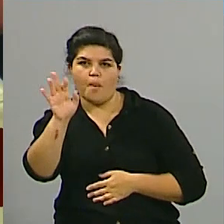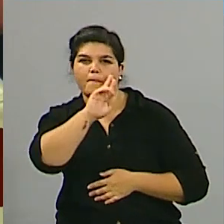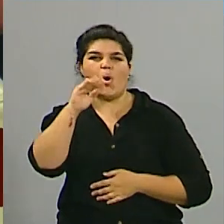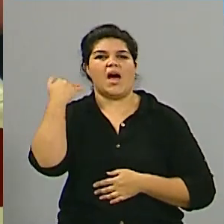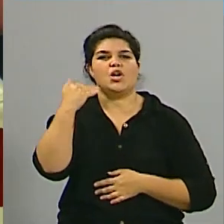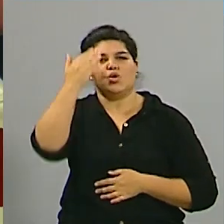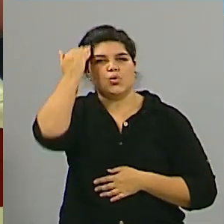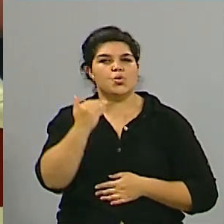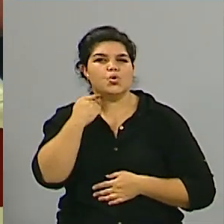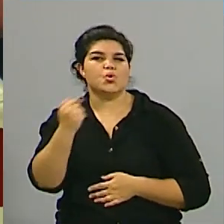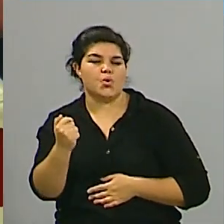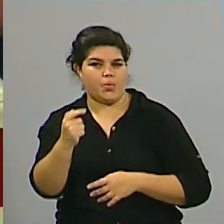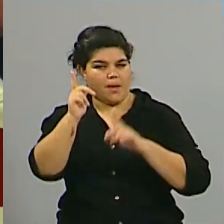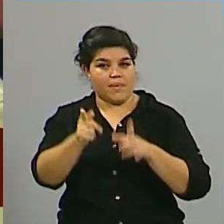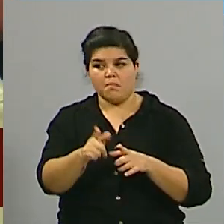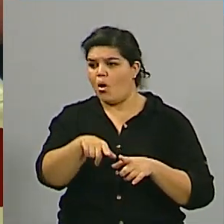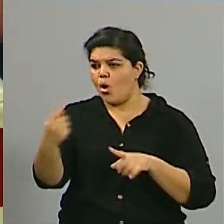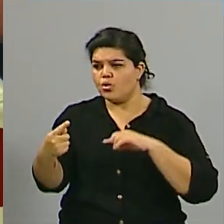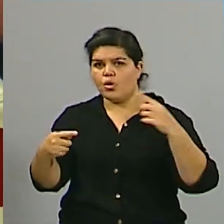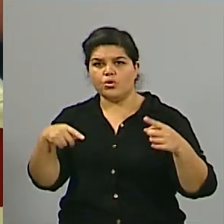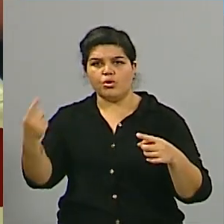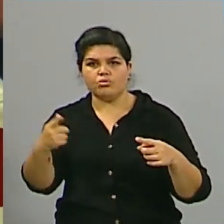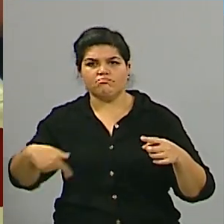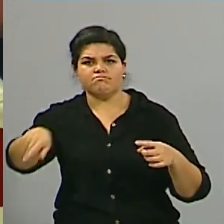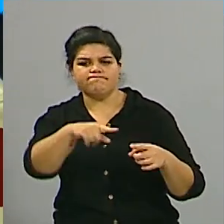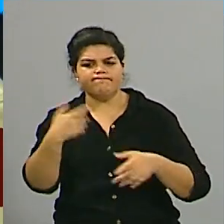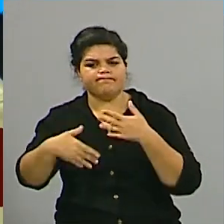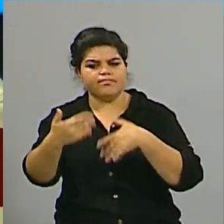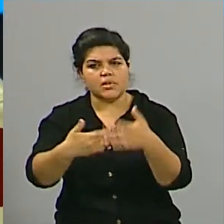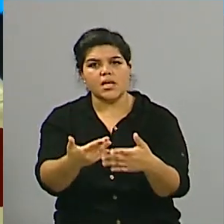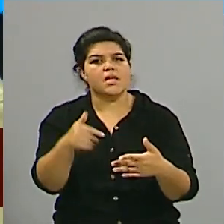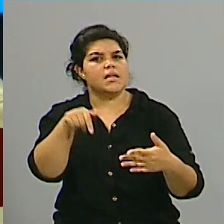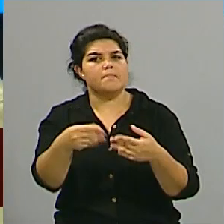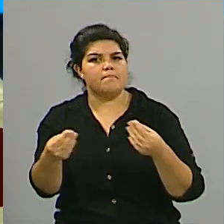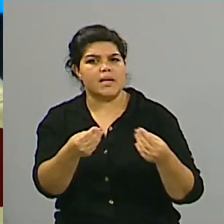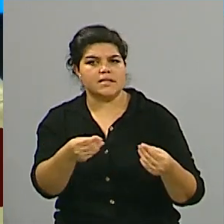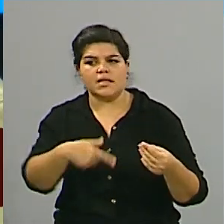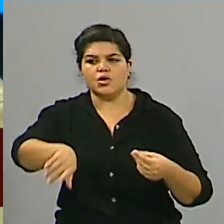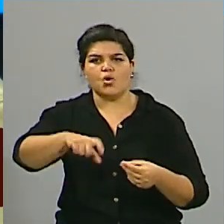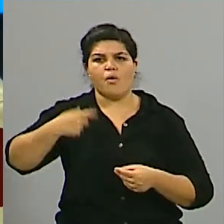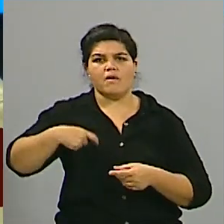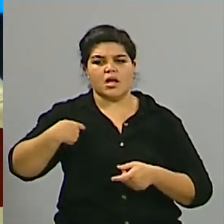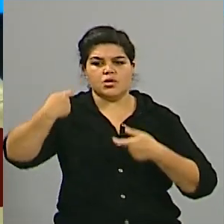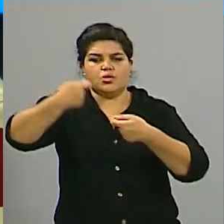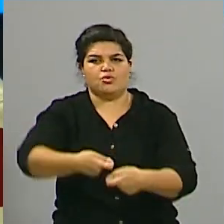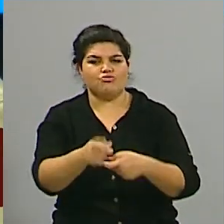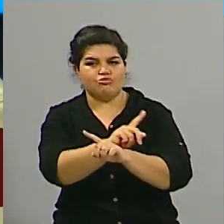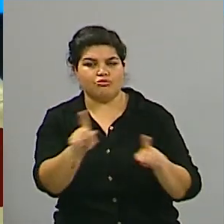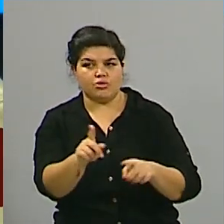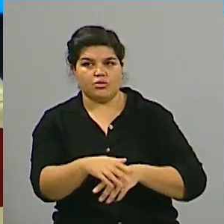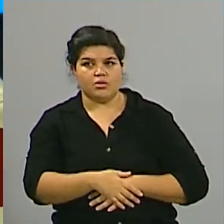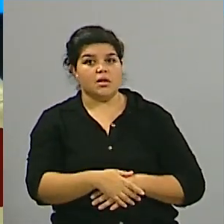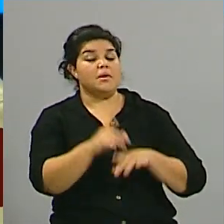puntos, 19,5%. La verdad que en términos de seguridad social ha habido un crecimiento notable. Ahora tenemos un plan de pago de deuda previsional. Quienes no se